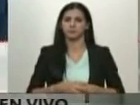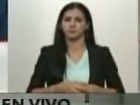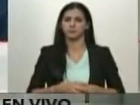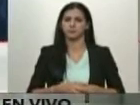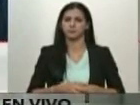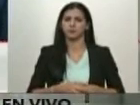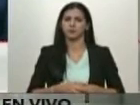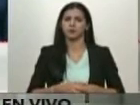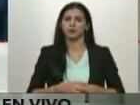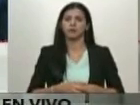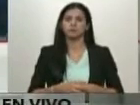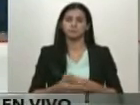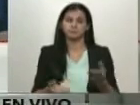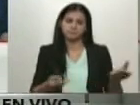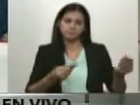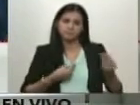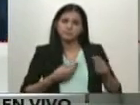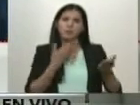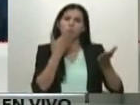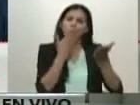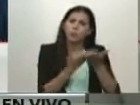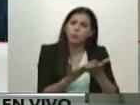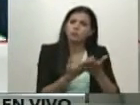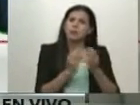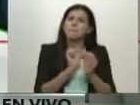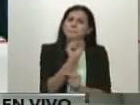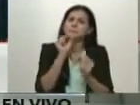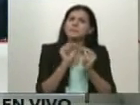conjunto de propuestas concretas,